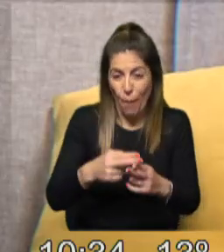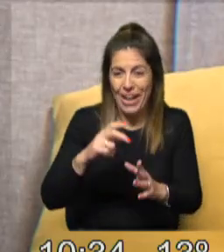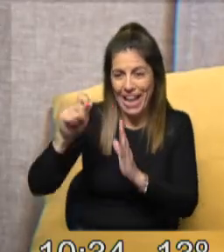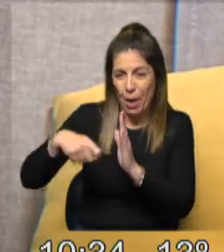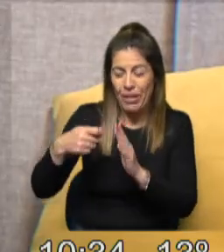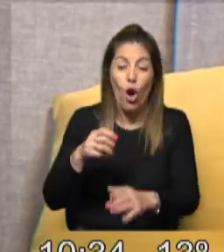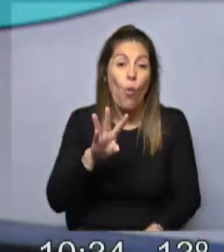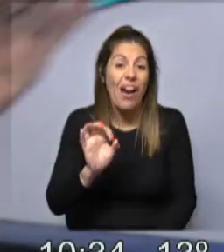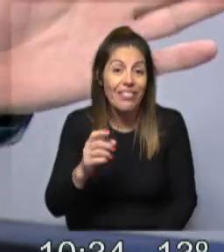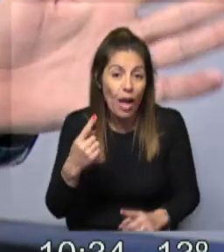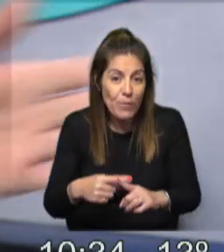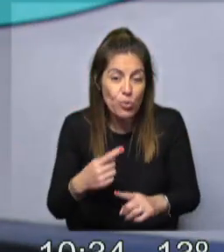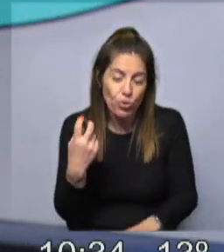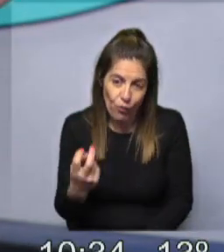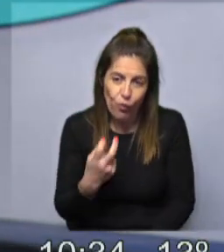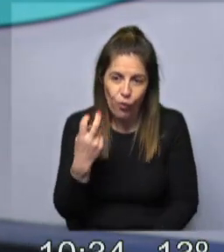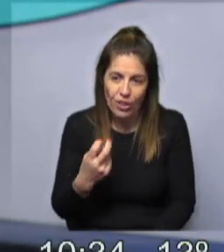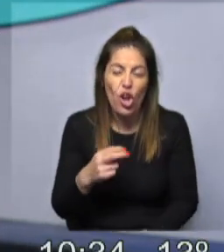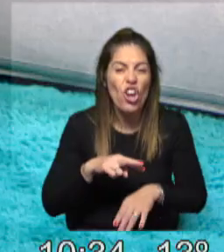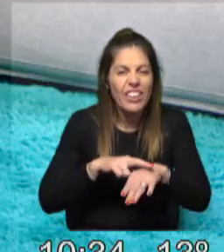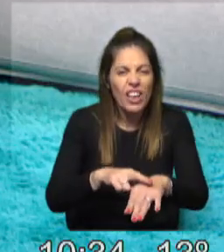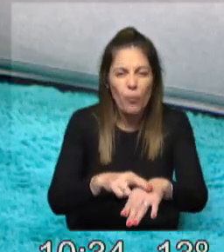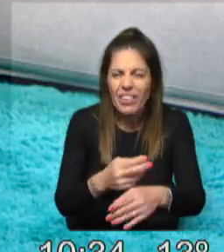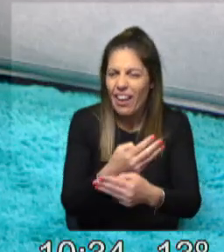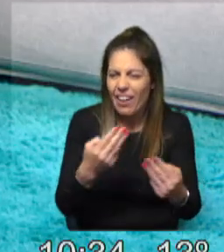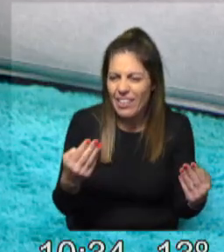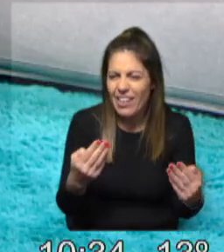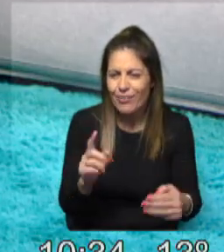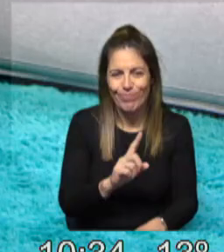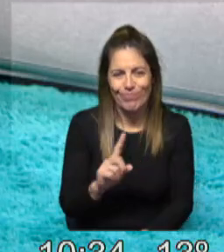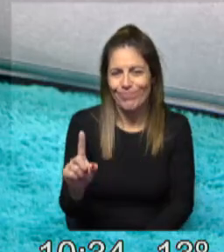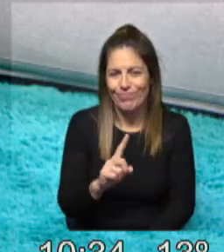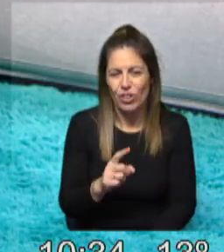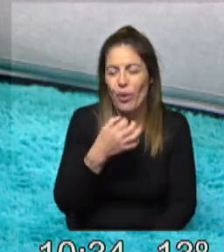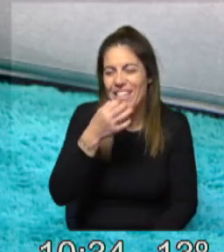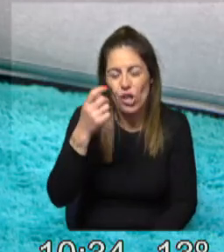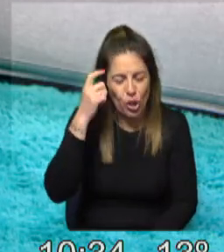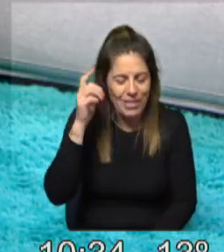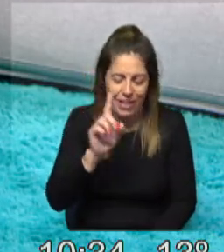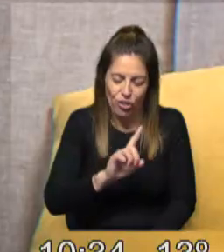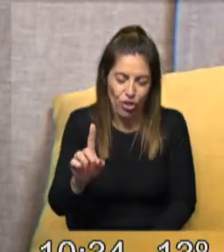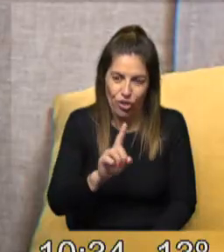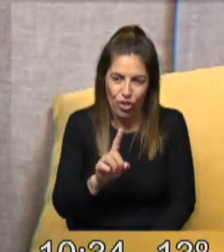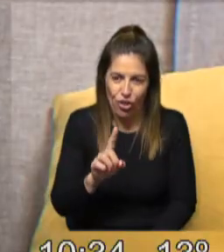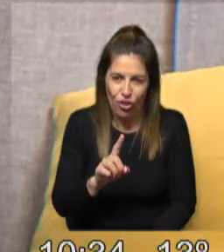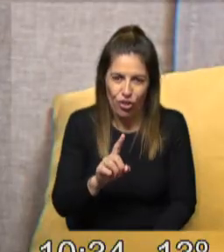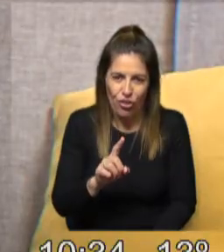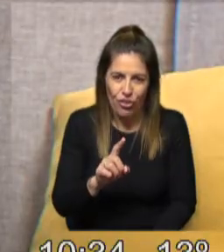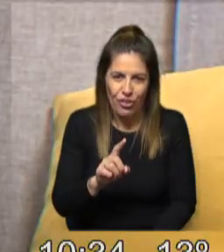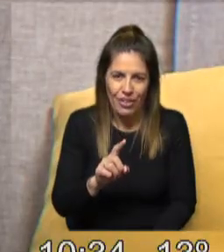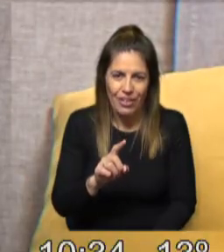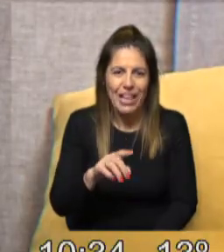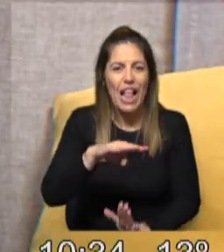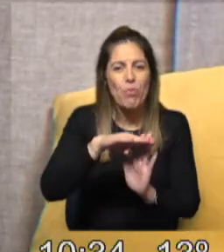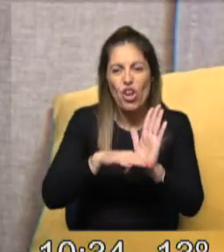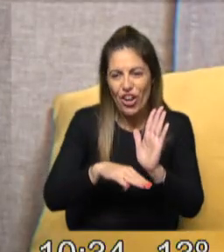40 minutos. Porque además lo que te recomienda, por lo general, la plataforma... No voy a decir lo que estoy pensando, en realidad. No. Porque el algoritmo, en realidad,